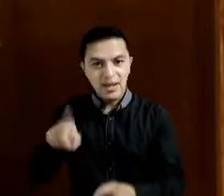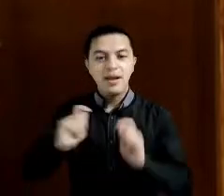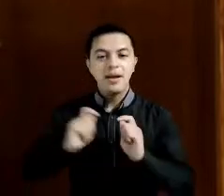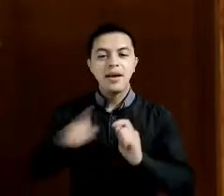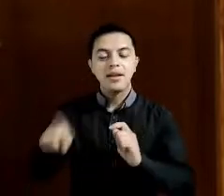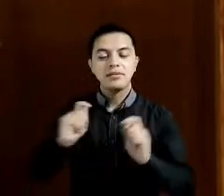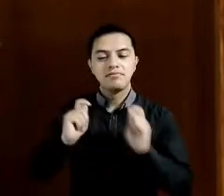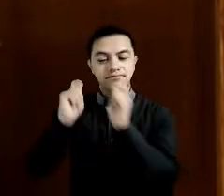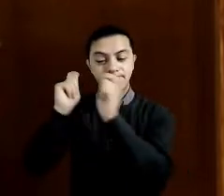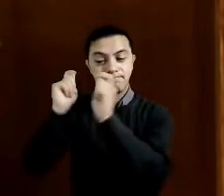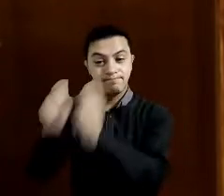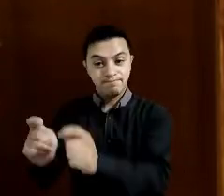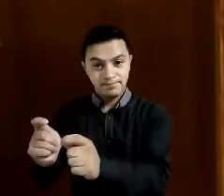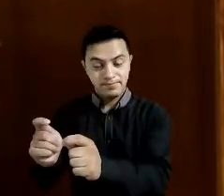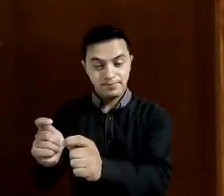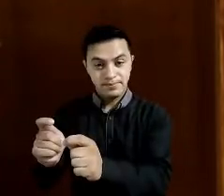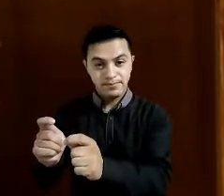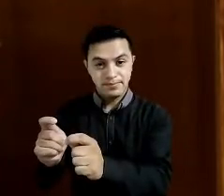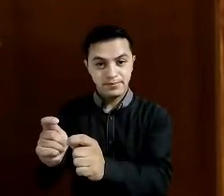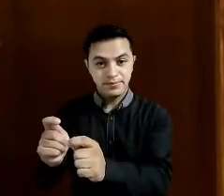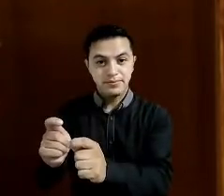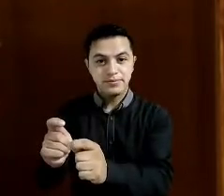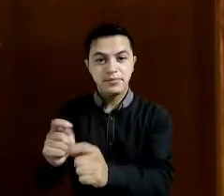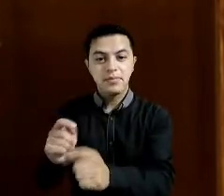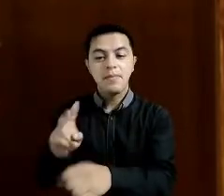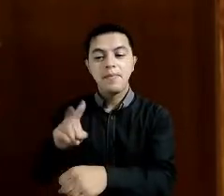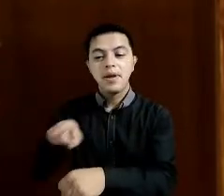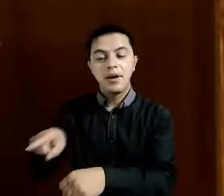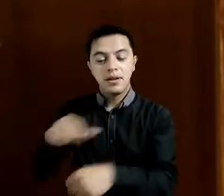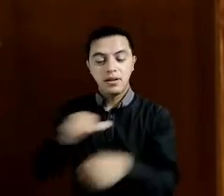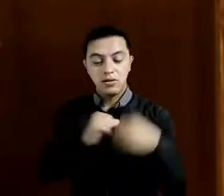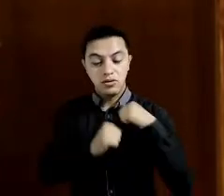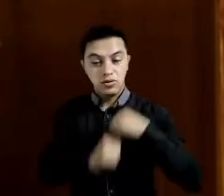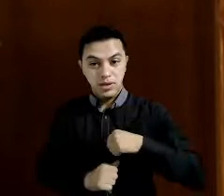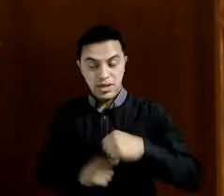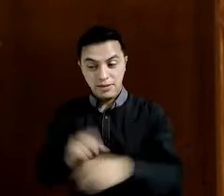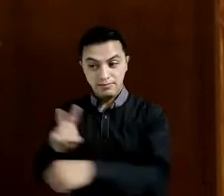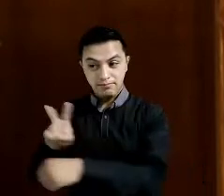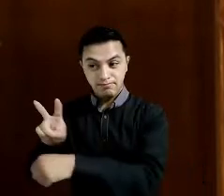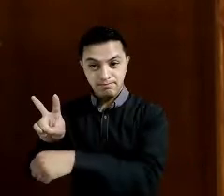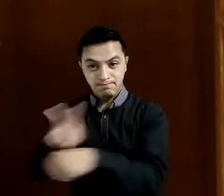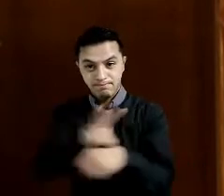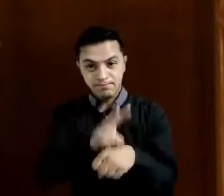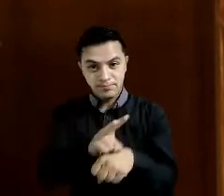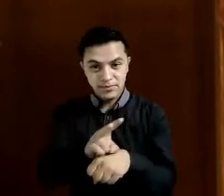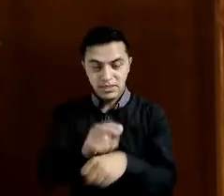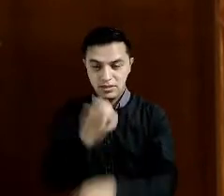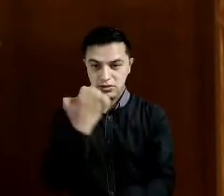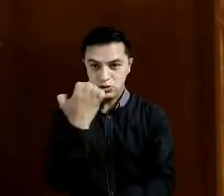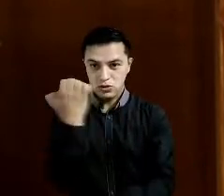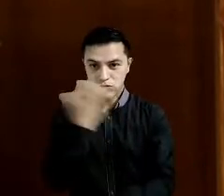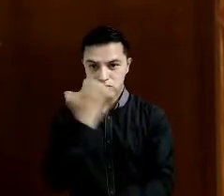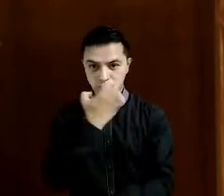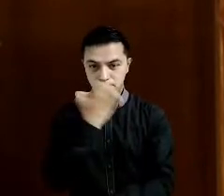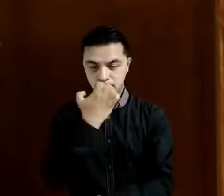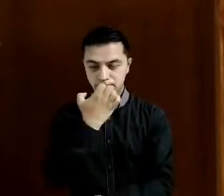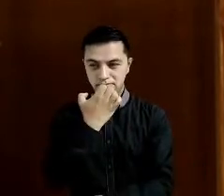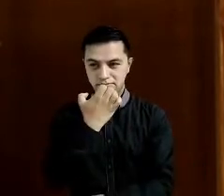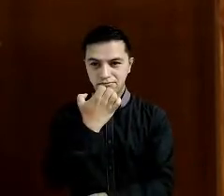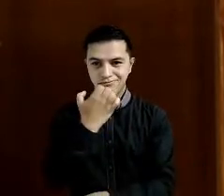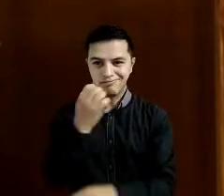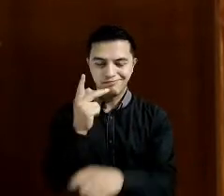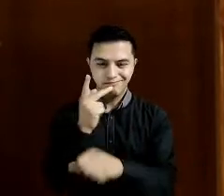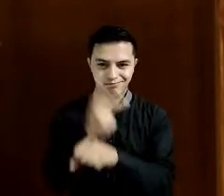otorgado el nombramiento de supervisor por tiempo fijo en la educación media superior para el